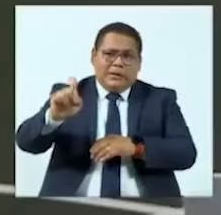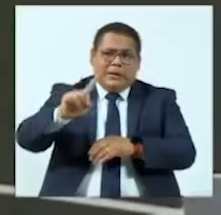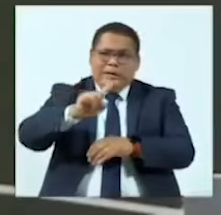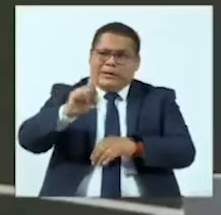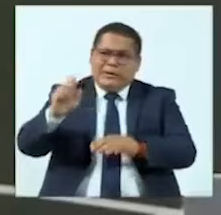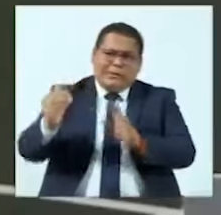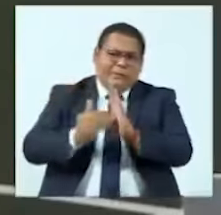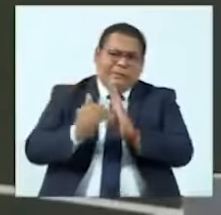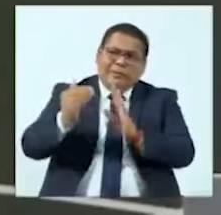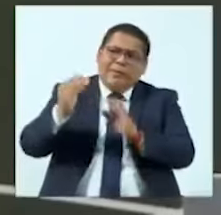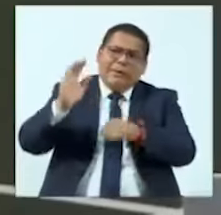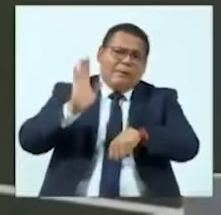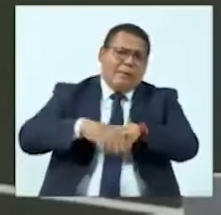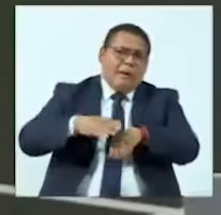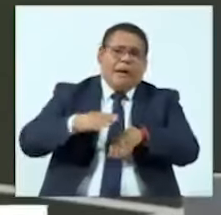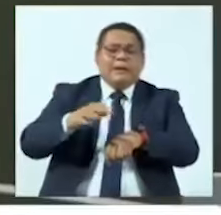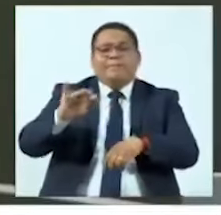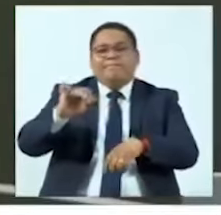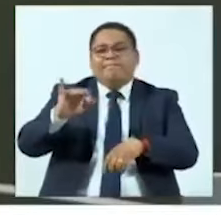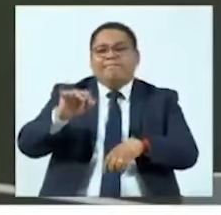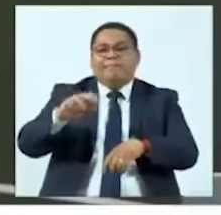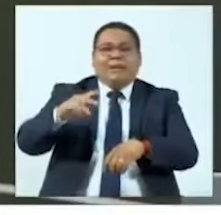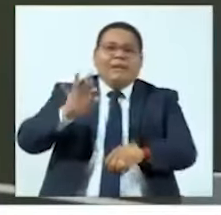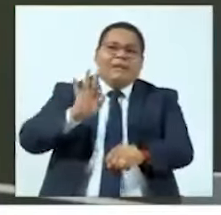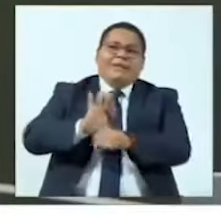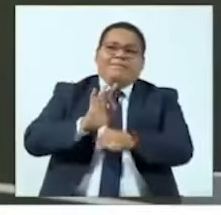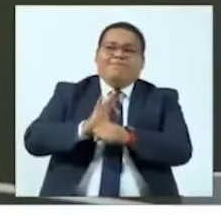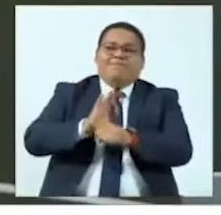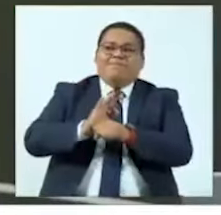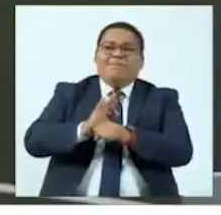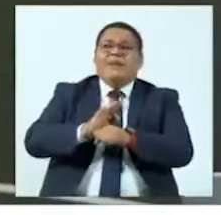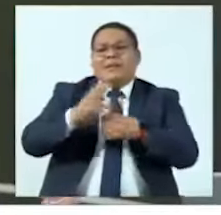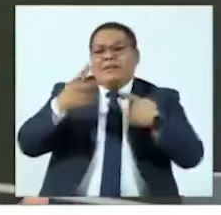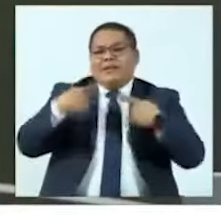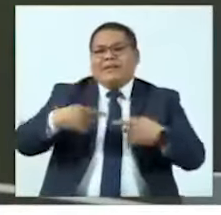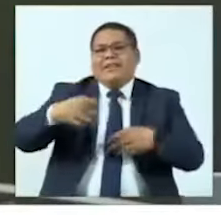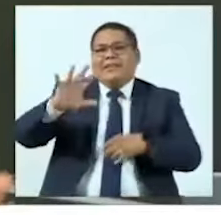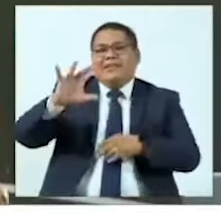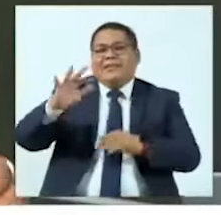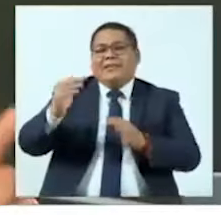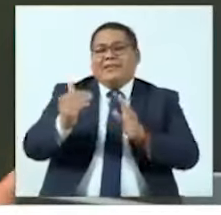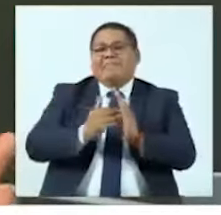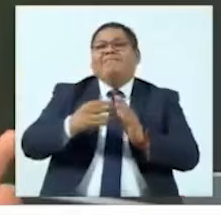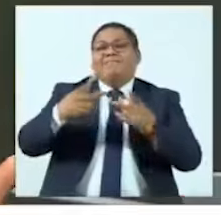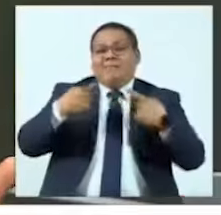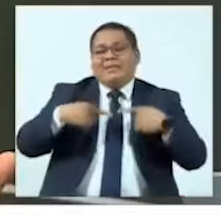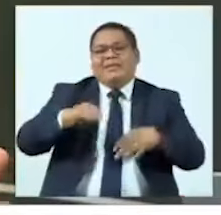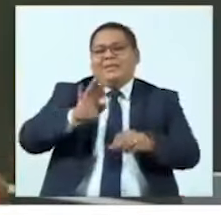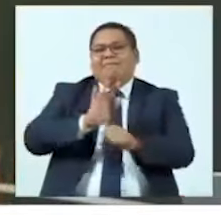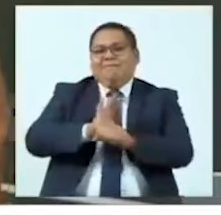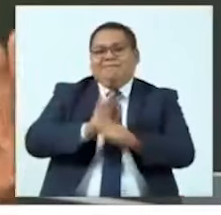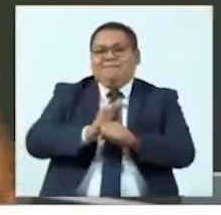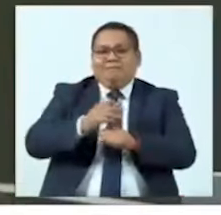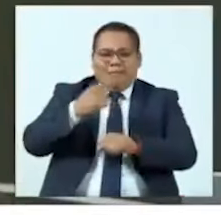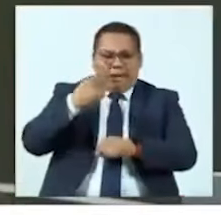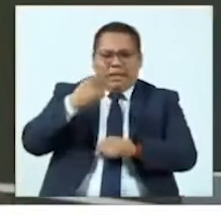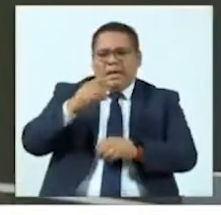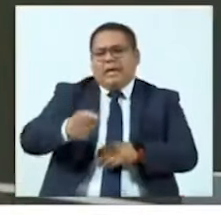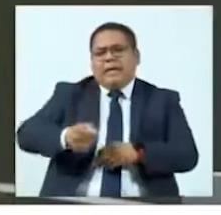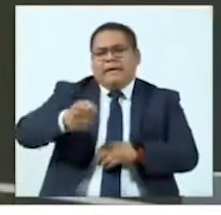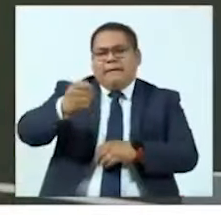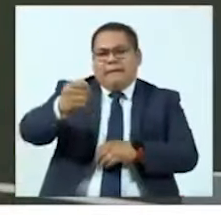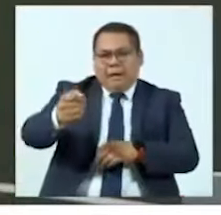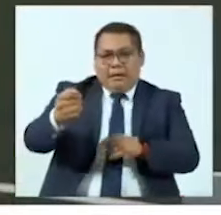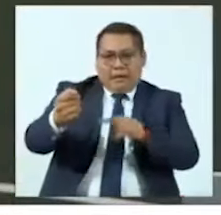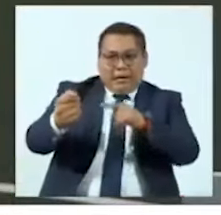actas así es y el beneficio sería aproximadamente de 50,000 tapatillos ya que este por entregamos una ficha acredor a dos actas